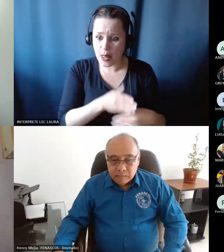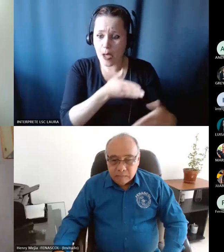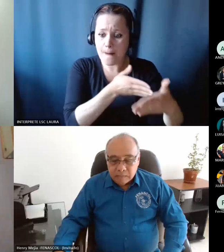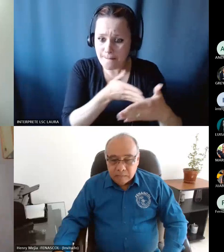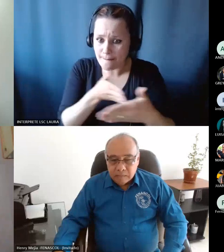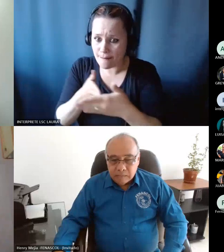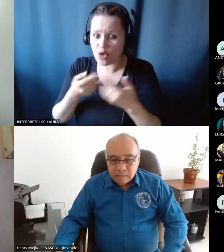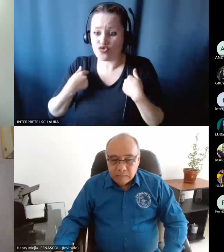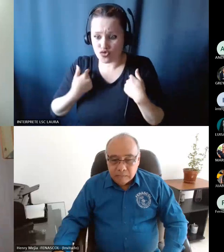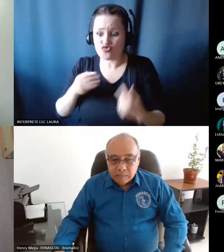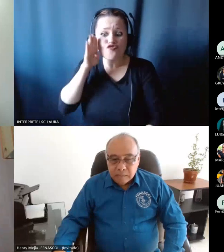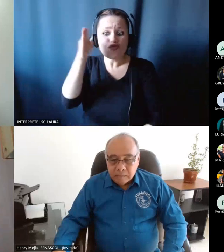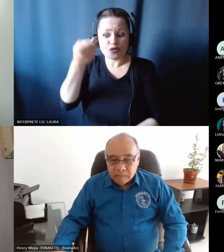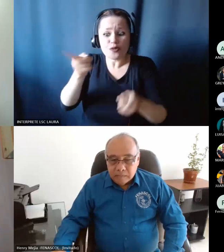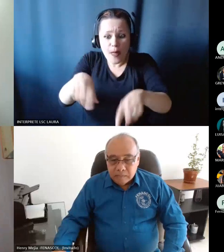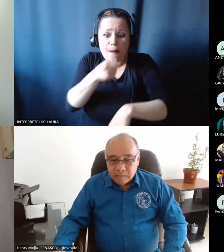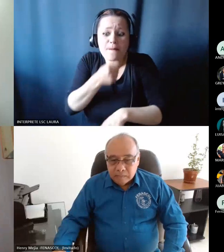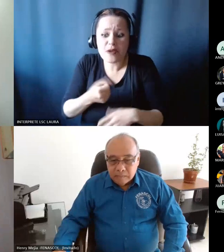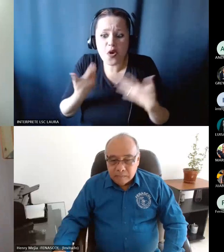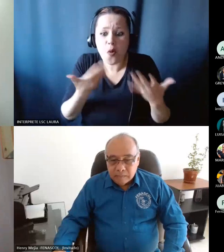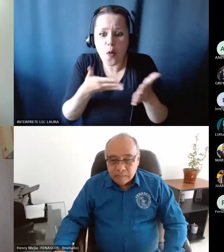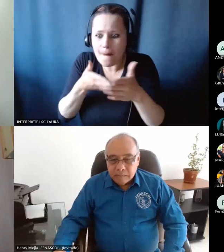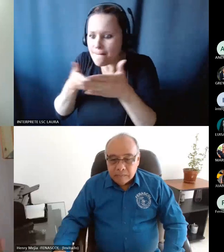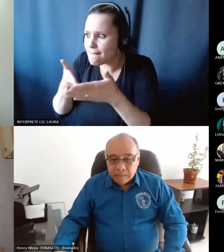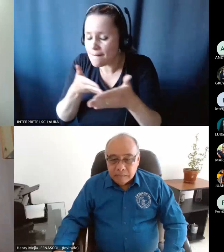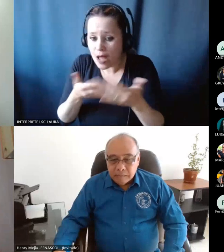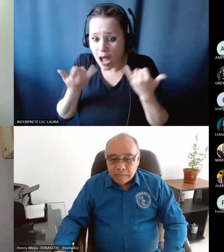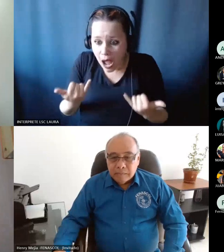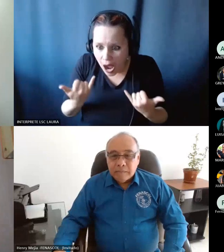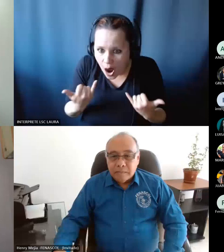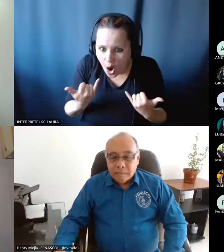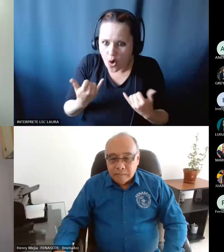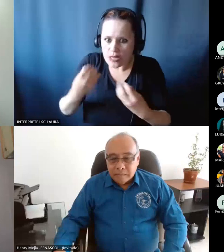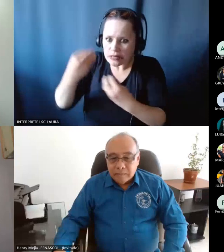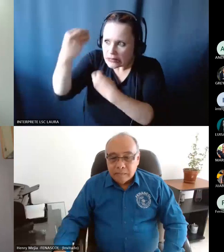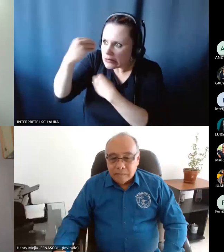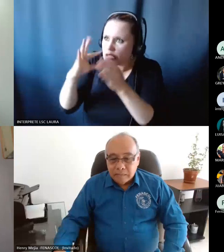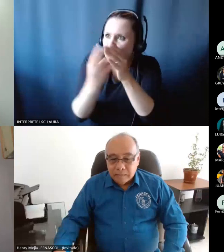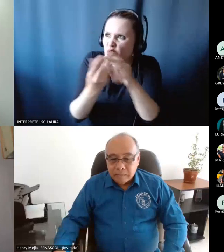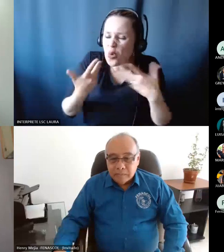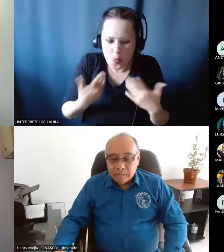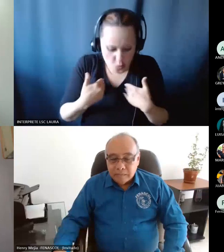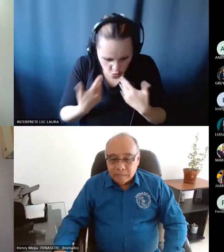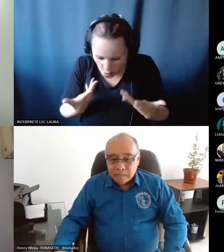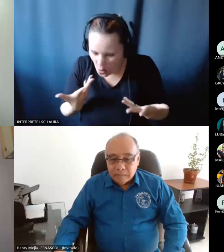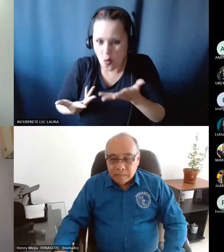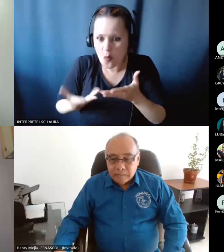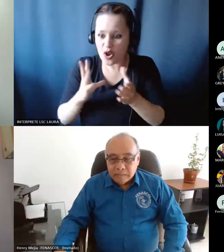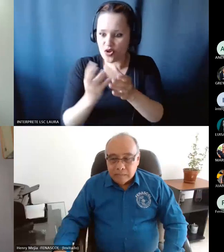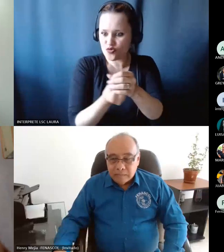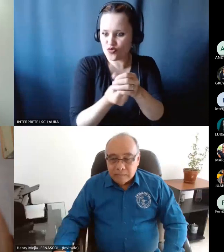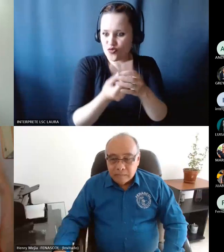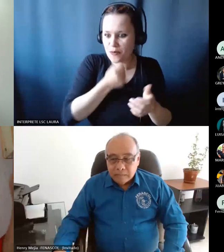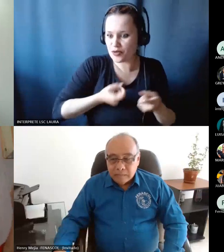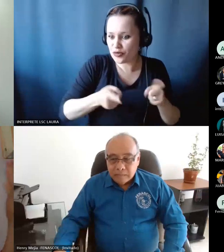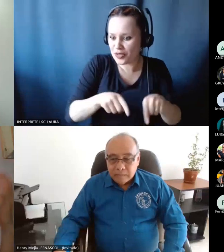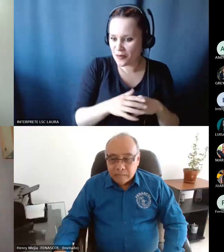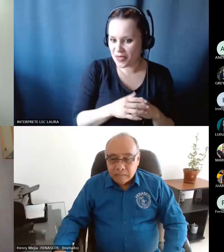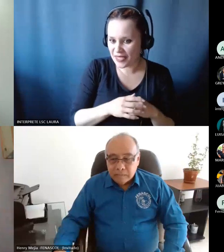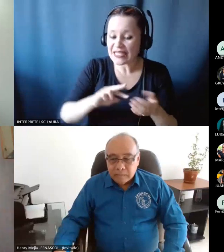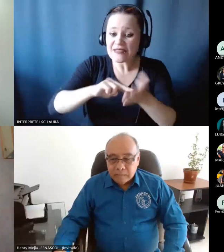grupo y por eso mismo también en ese escenario hay que preparar el terreno de inclusión sí no es para